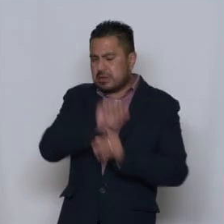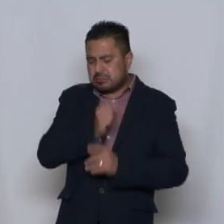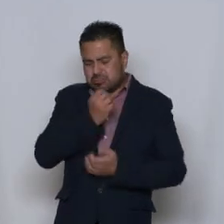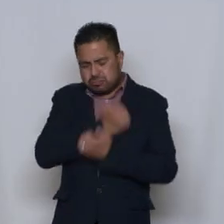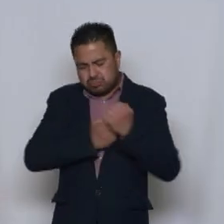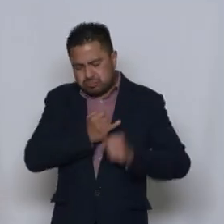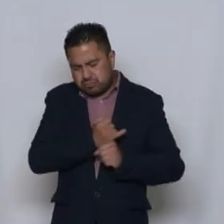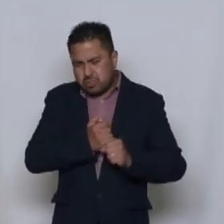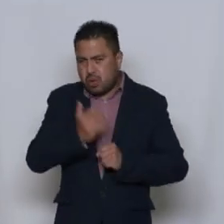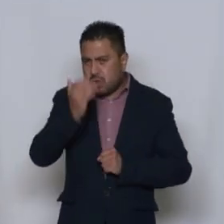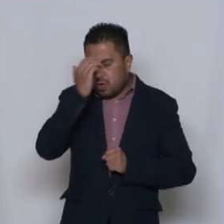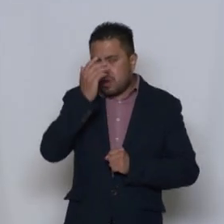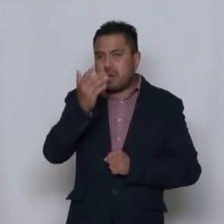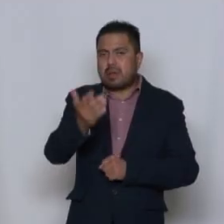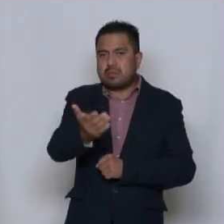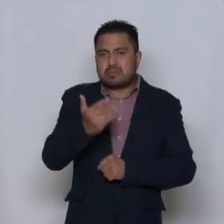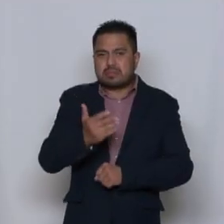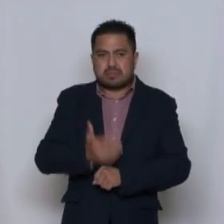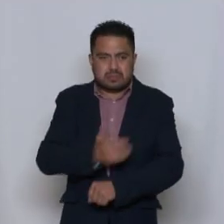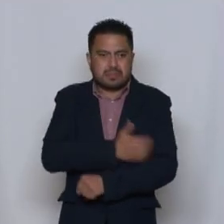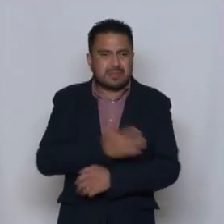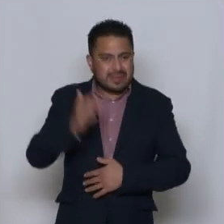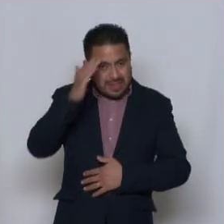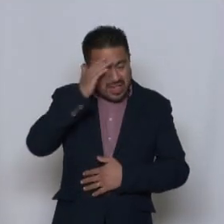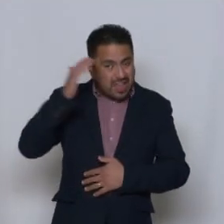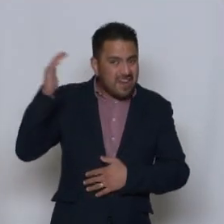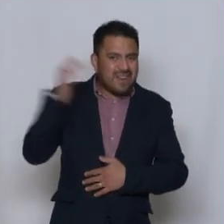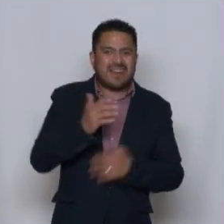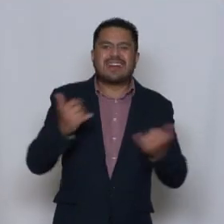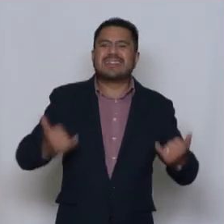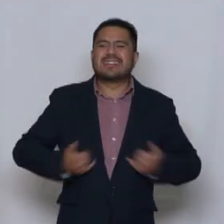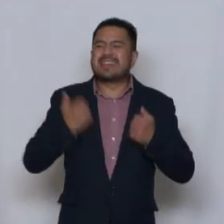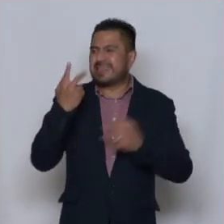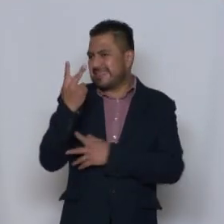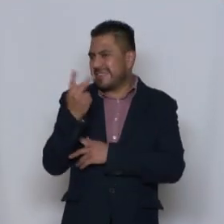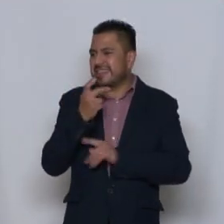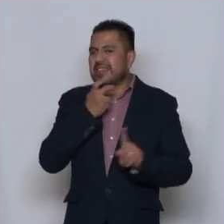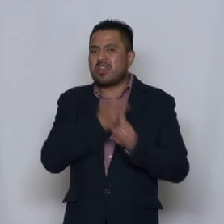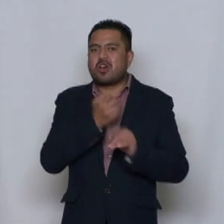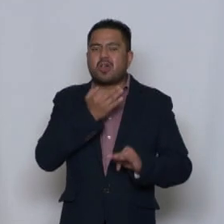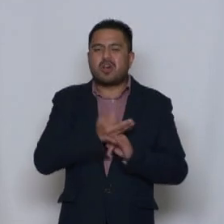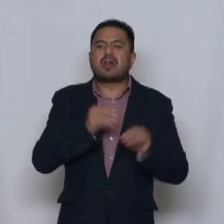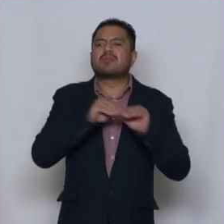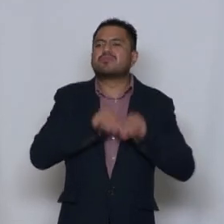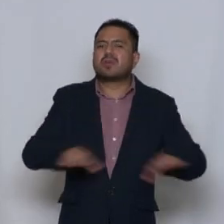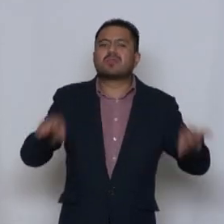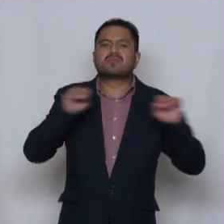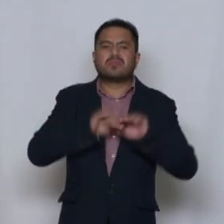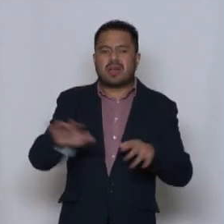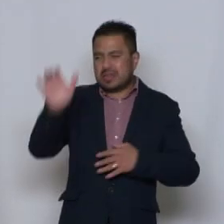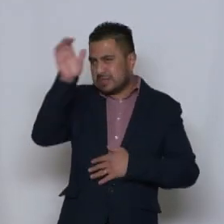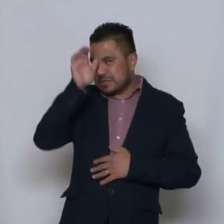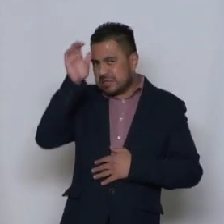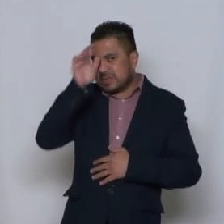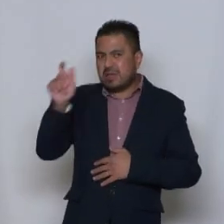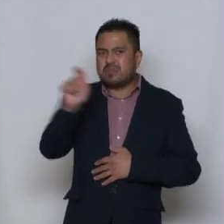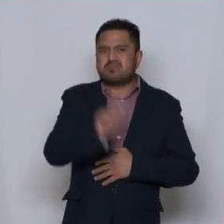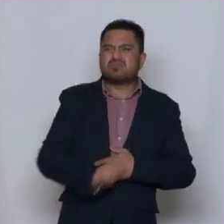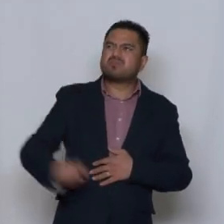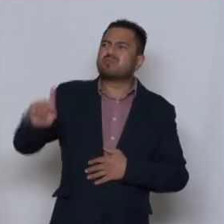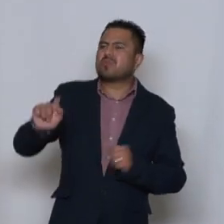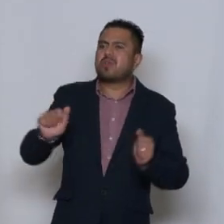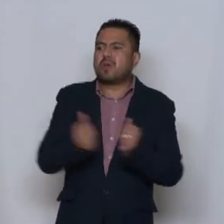y conocimiento. Acompáñenos. Hola, estamos en Jóvenes en TV y estamos con la divulgadora de ciencia experta